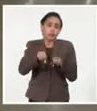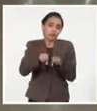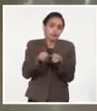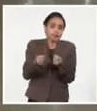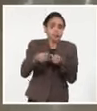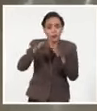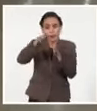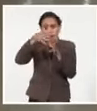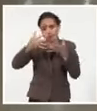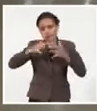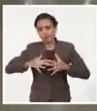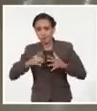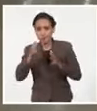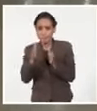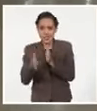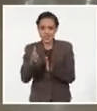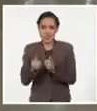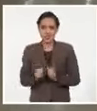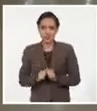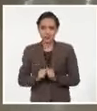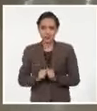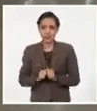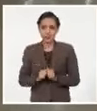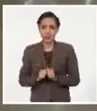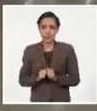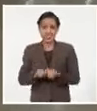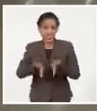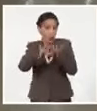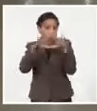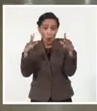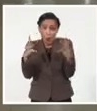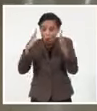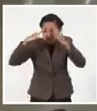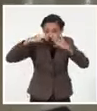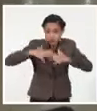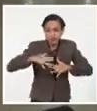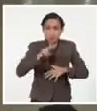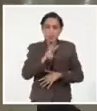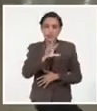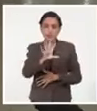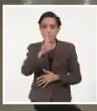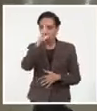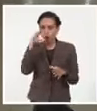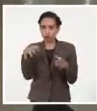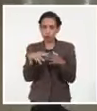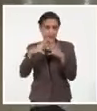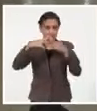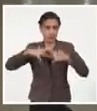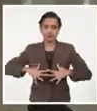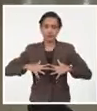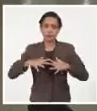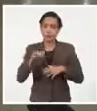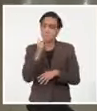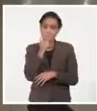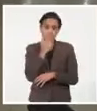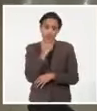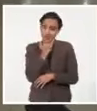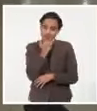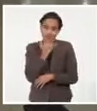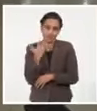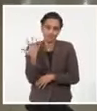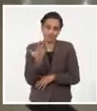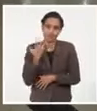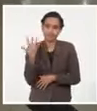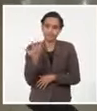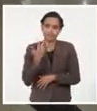momento. Tenemos destruidos totalmente 25 consultorios, que fueron los que más sufrieron los embates del